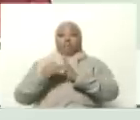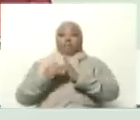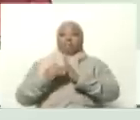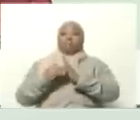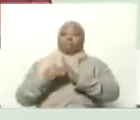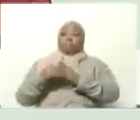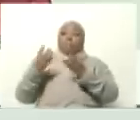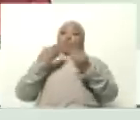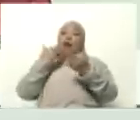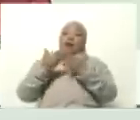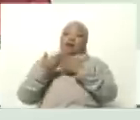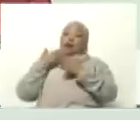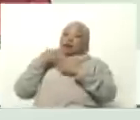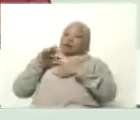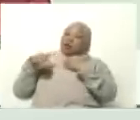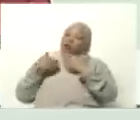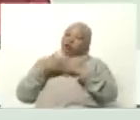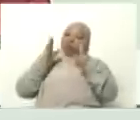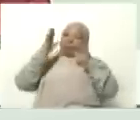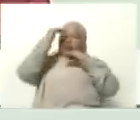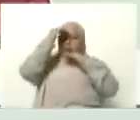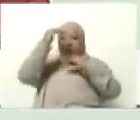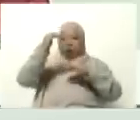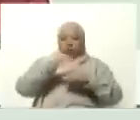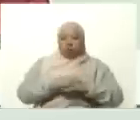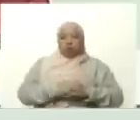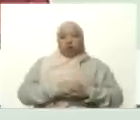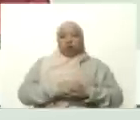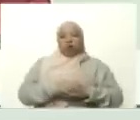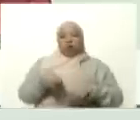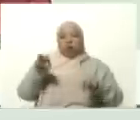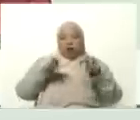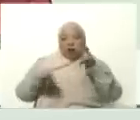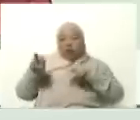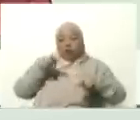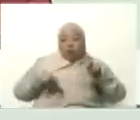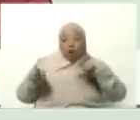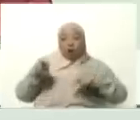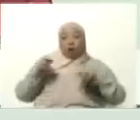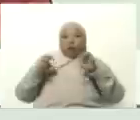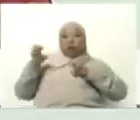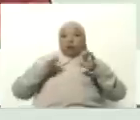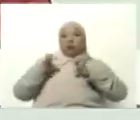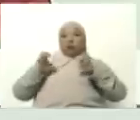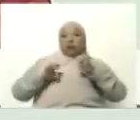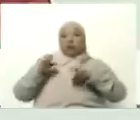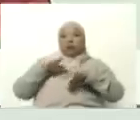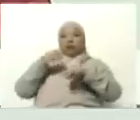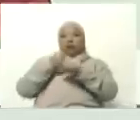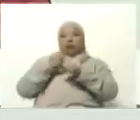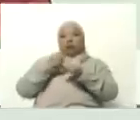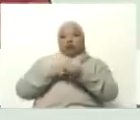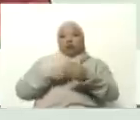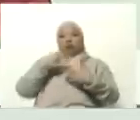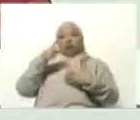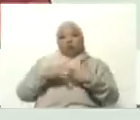Bueno, muchísimas gracias a todos y a todos. Nosotros nos quedaremos aquí revisando el resto de las